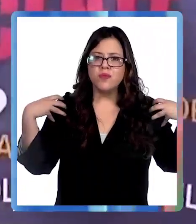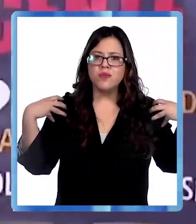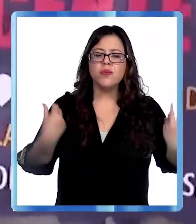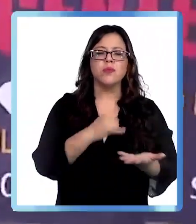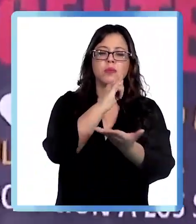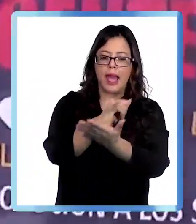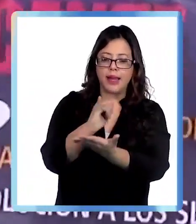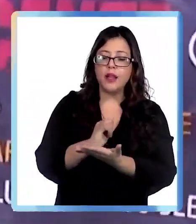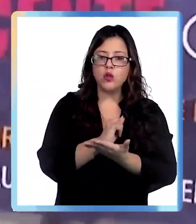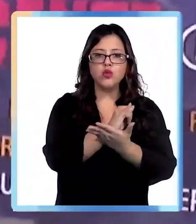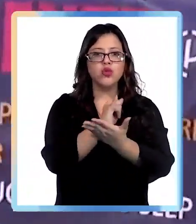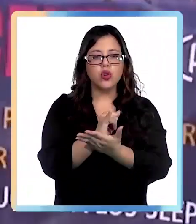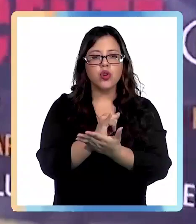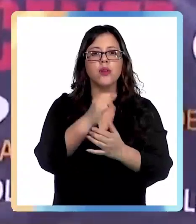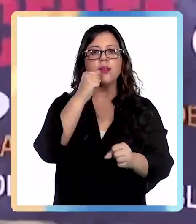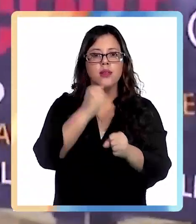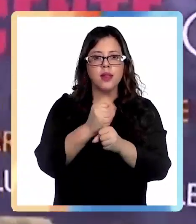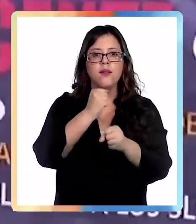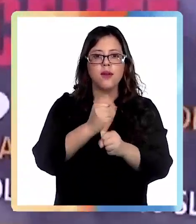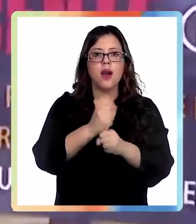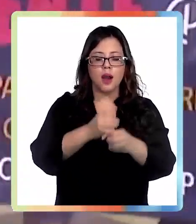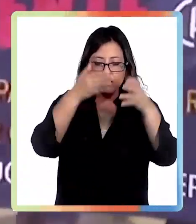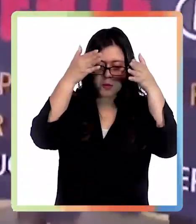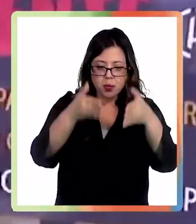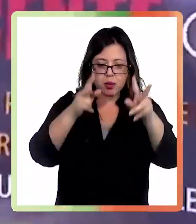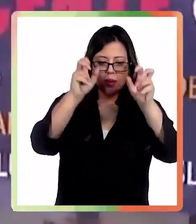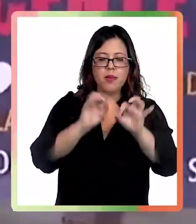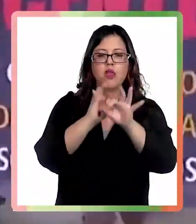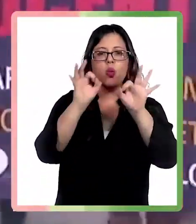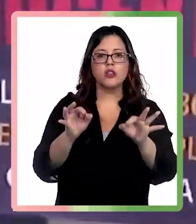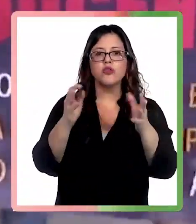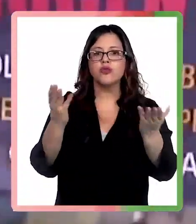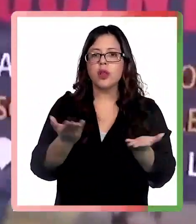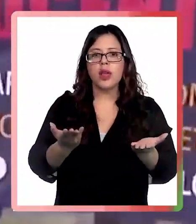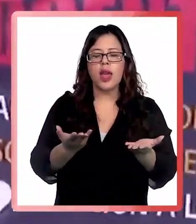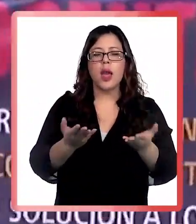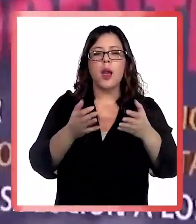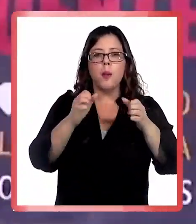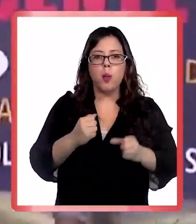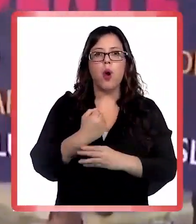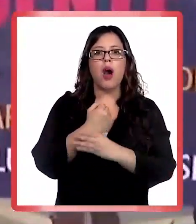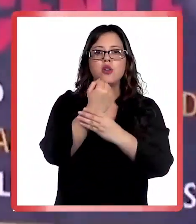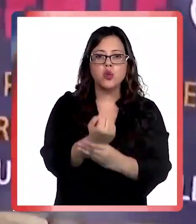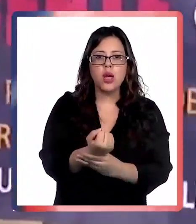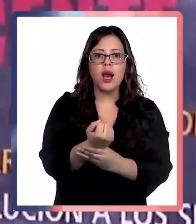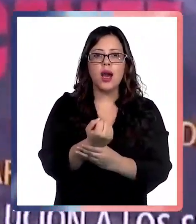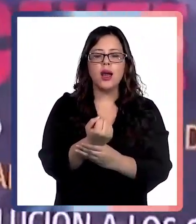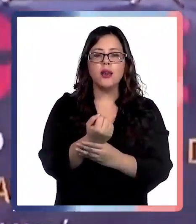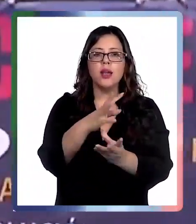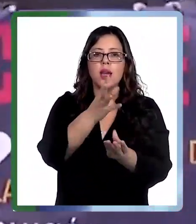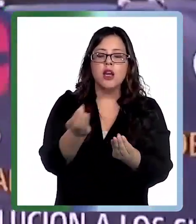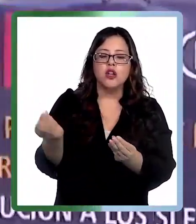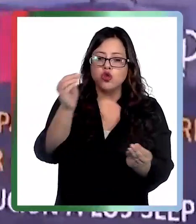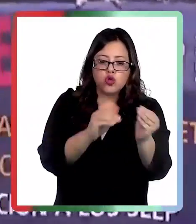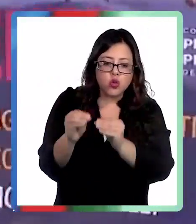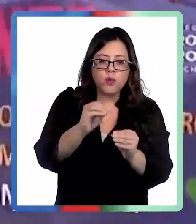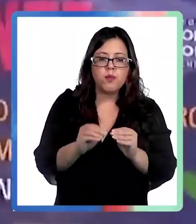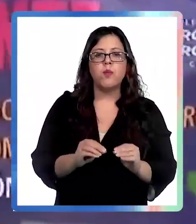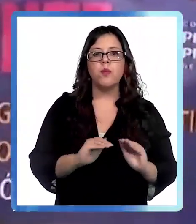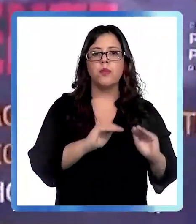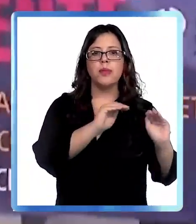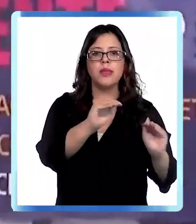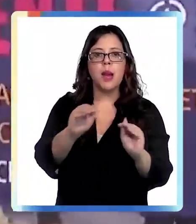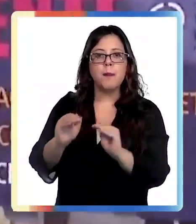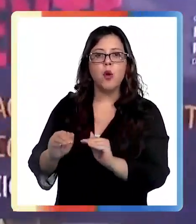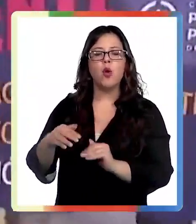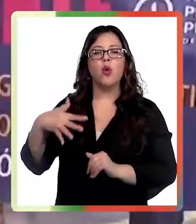responsabilizamos distintas instituciones que trabajamos en el ámbito educativo para poder aportar, sumar y generar apoyos